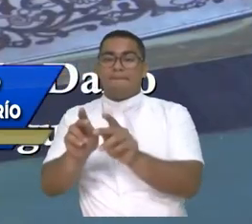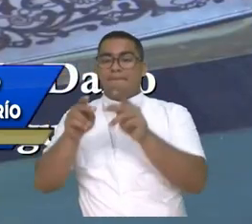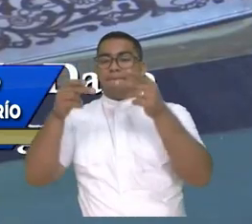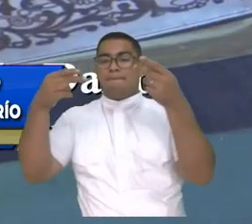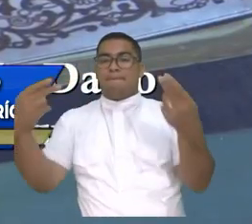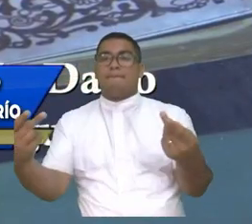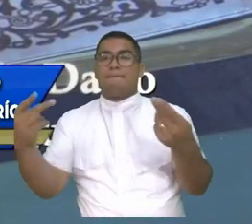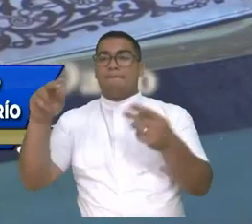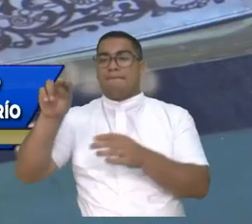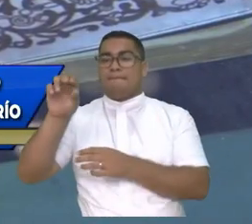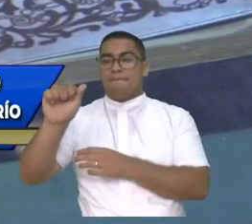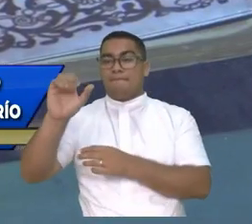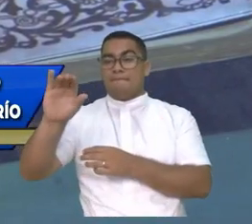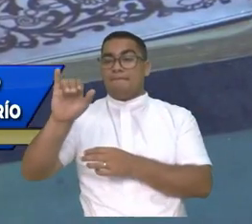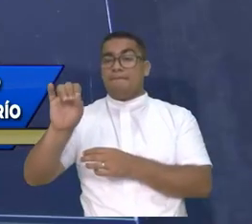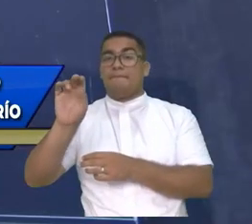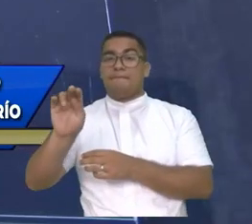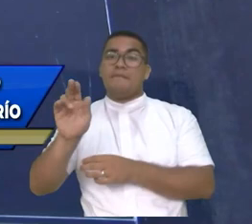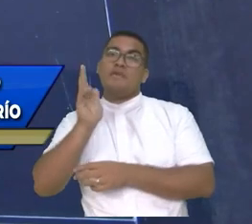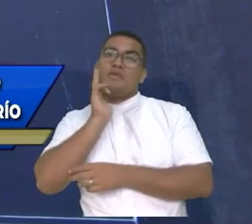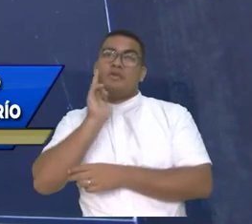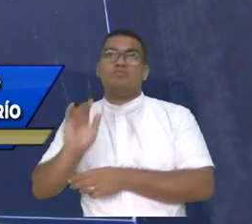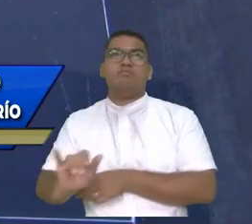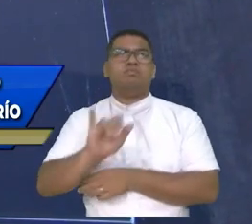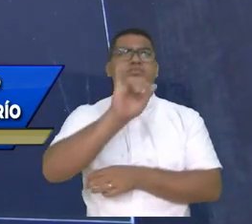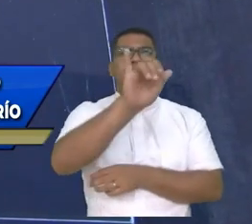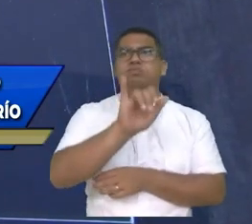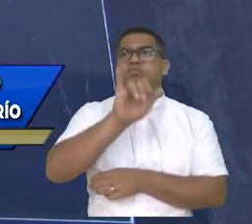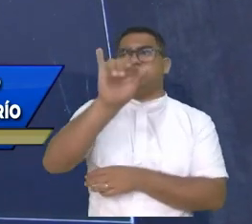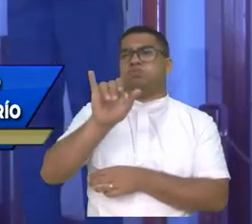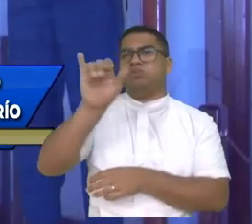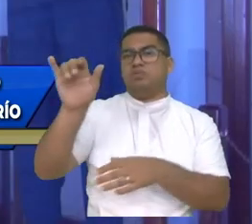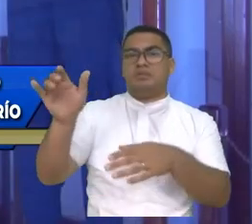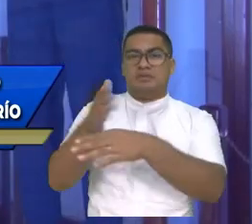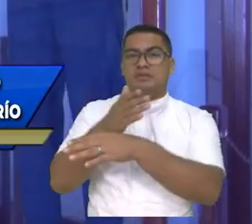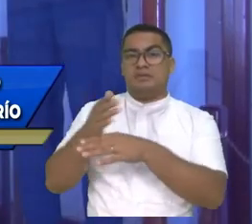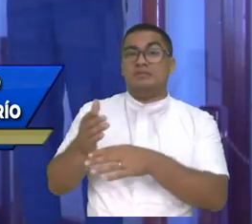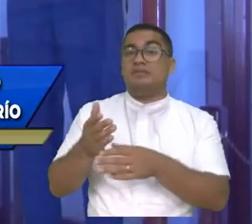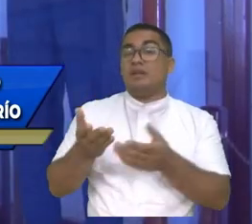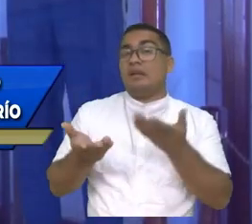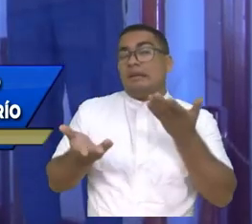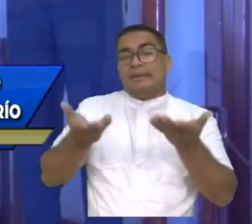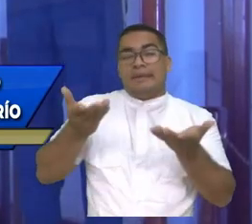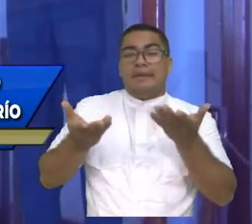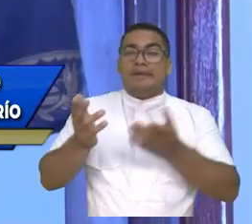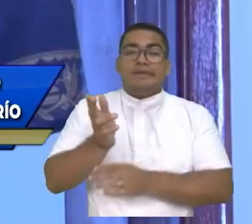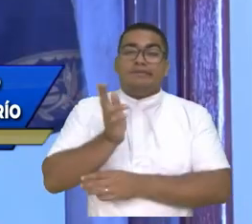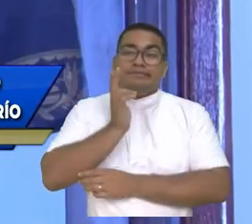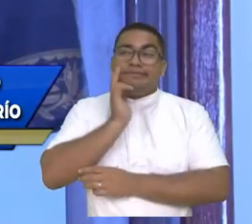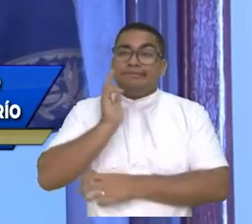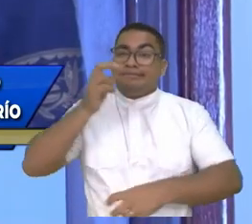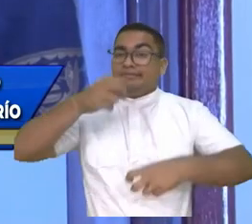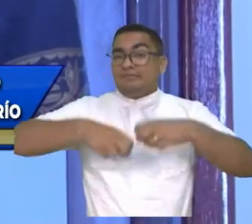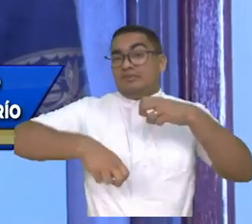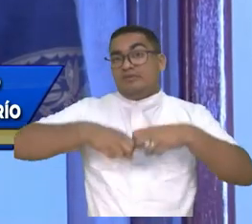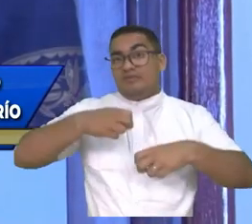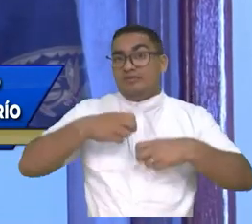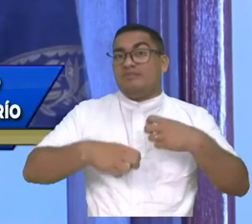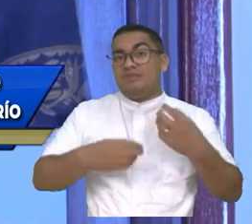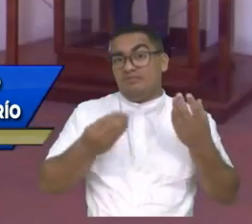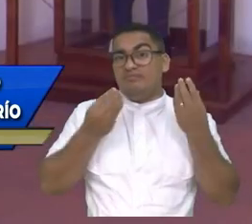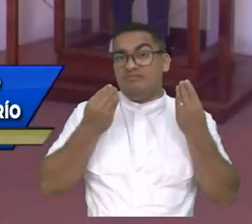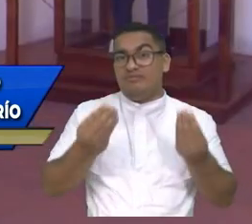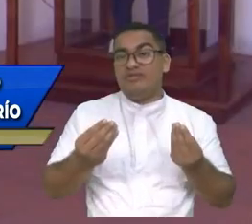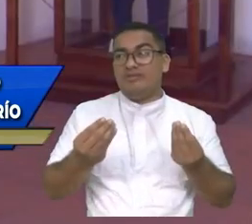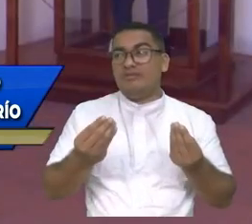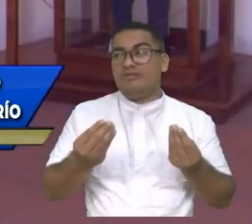tenía que estar presente. Sí, Darío tuvo problemas con el alcohol, claro que sí, pero tuvo